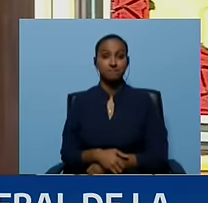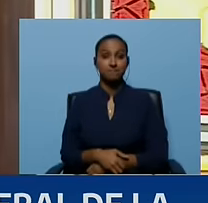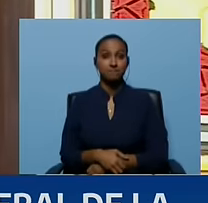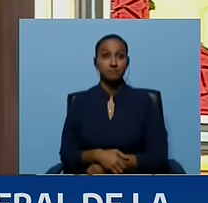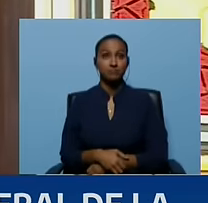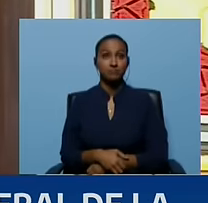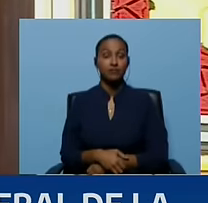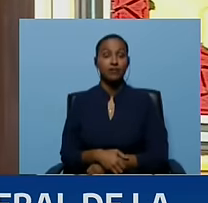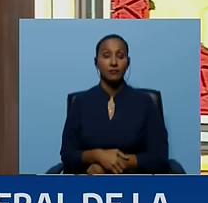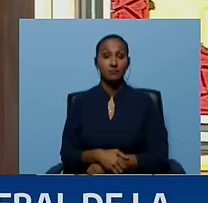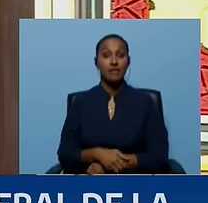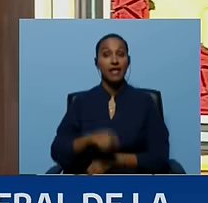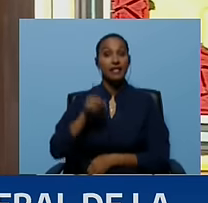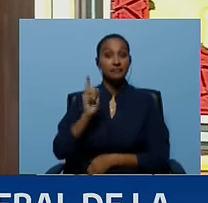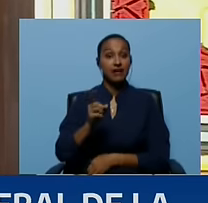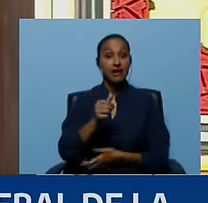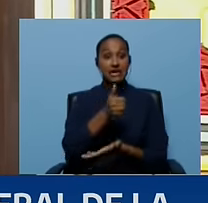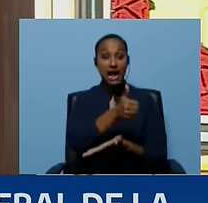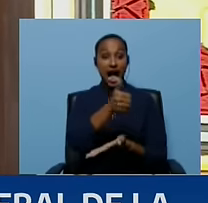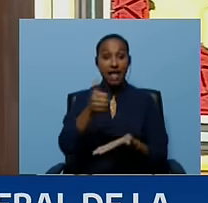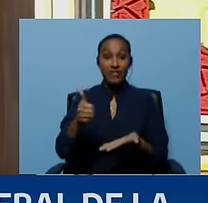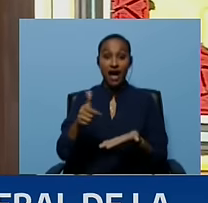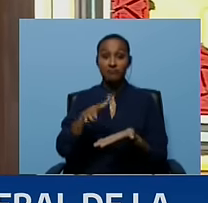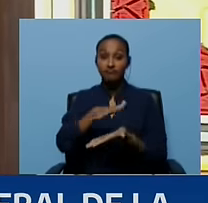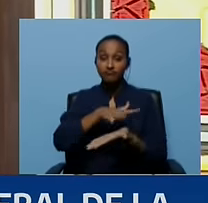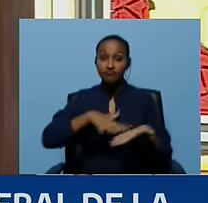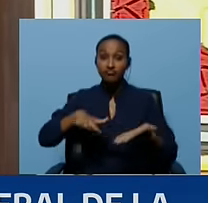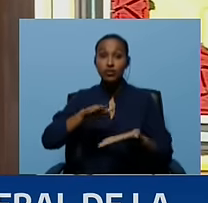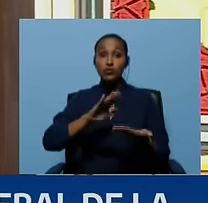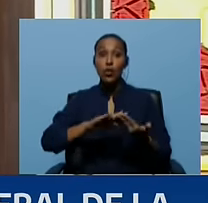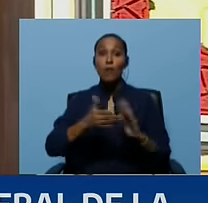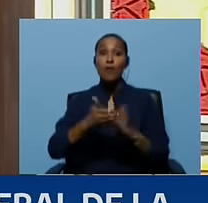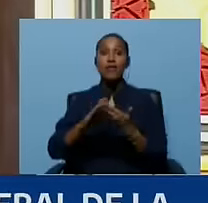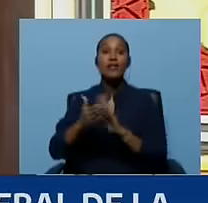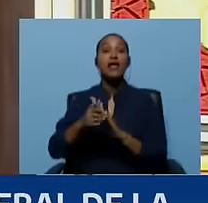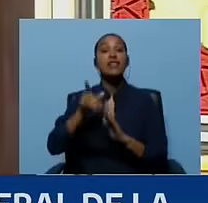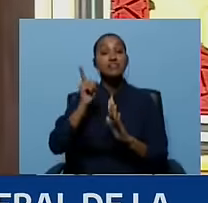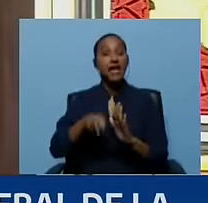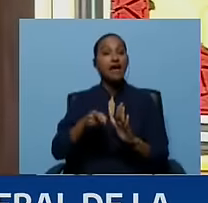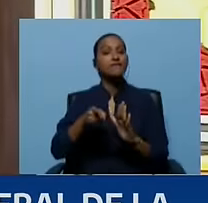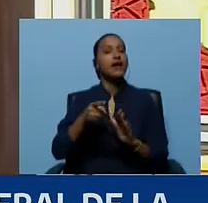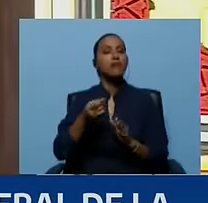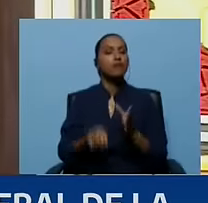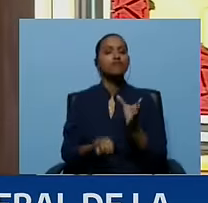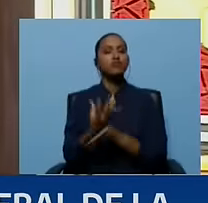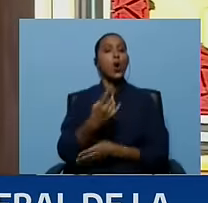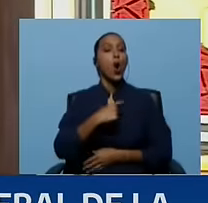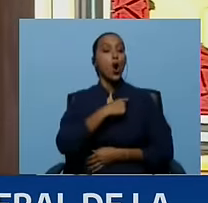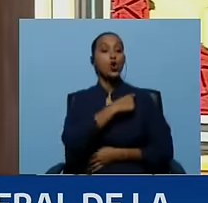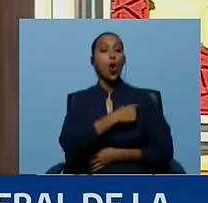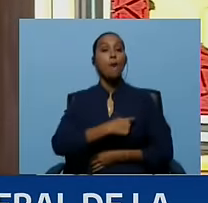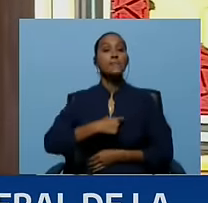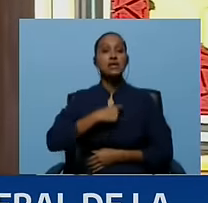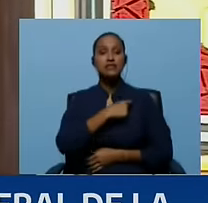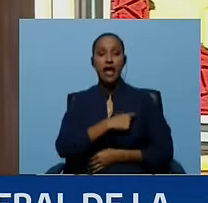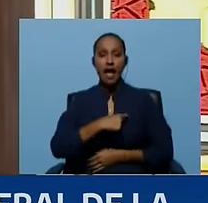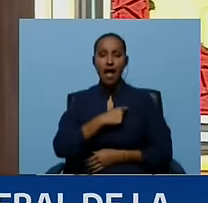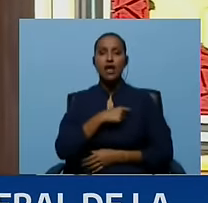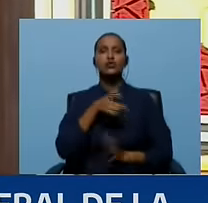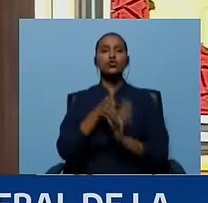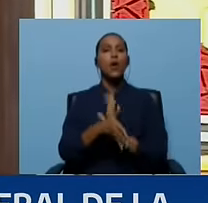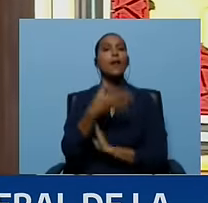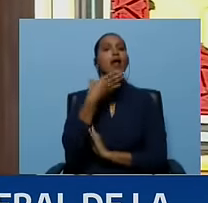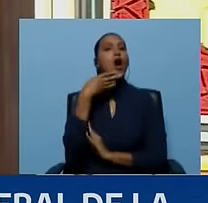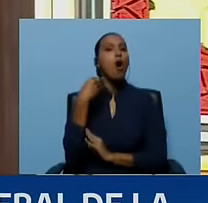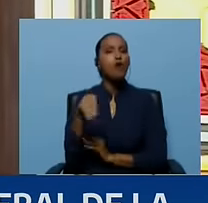Y en cada territorio, Prado, tiene que haber un comité de la juventud para el